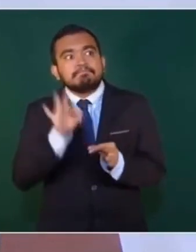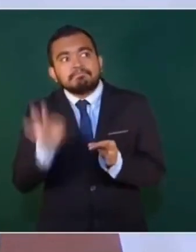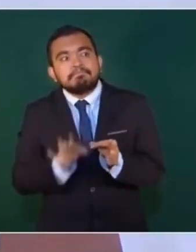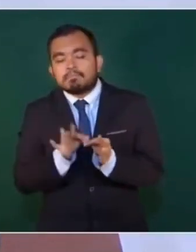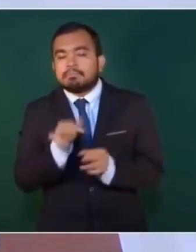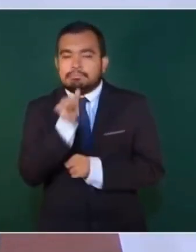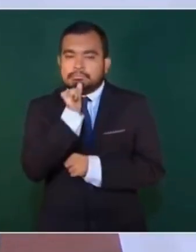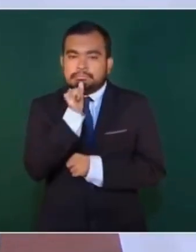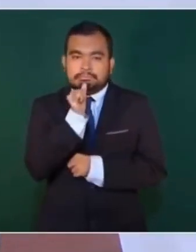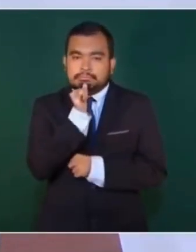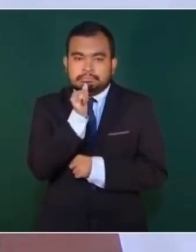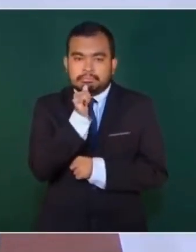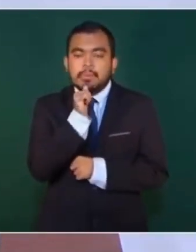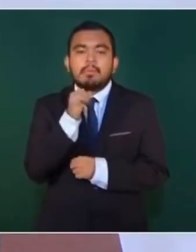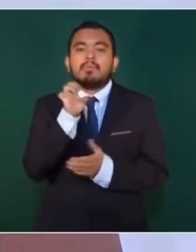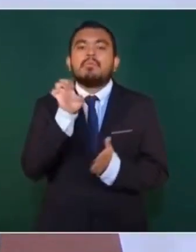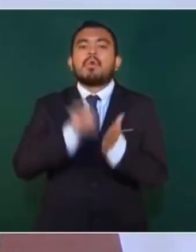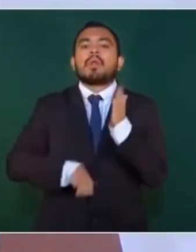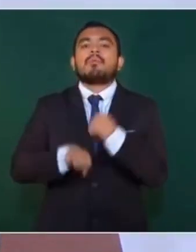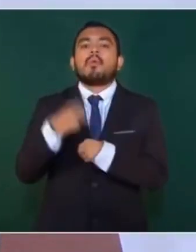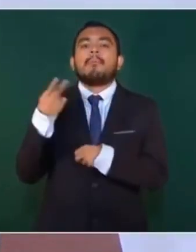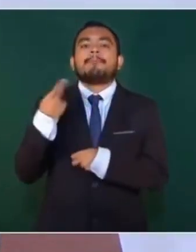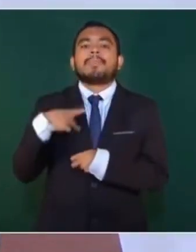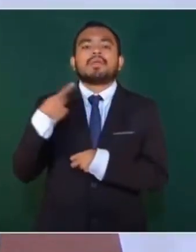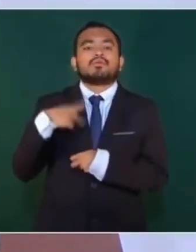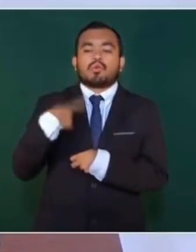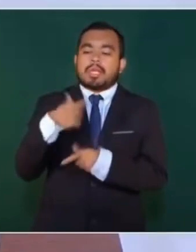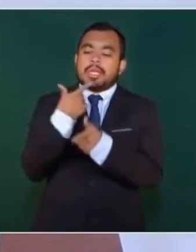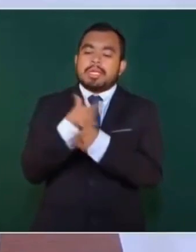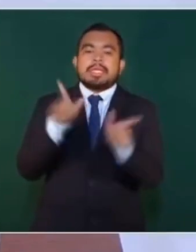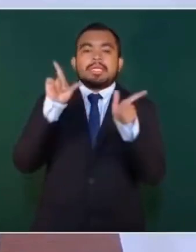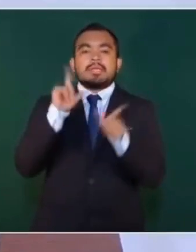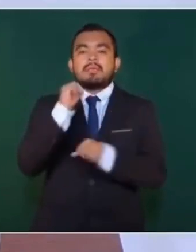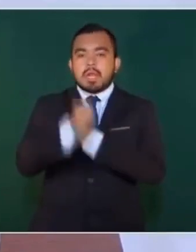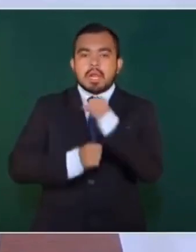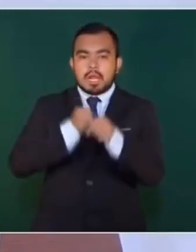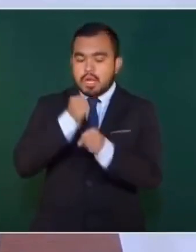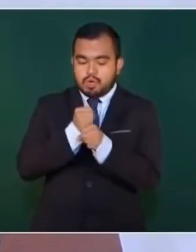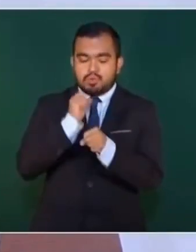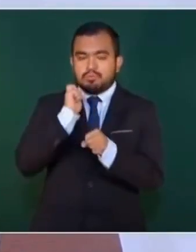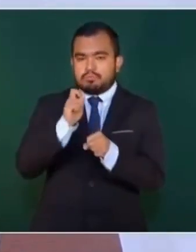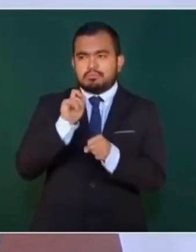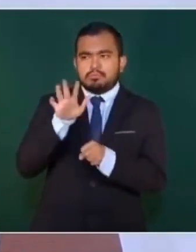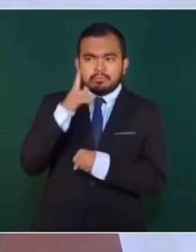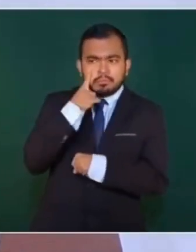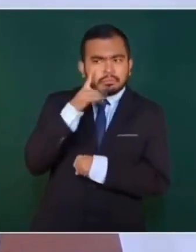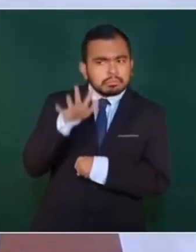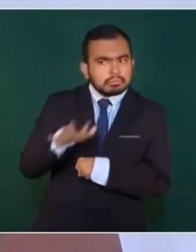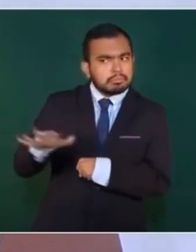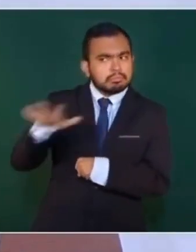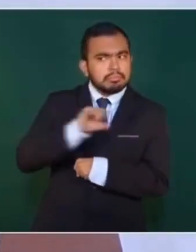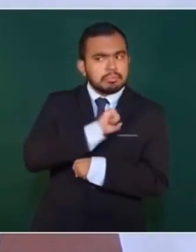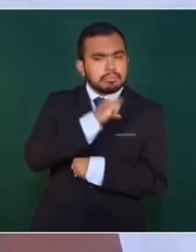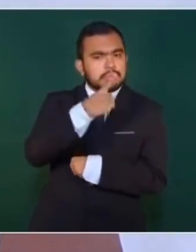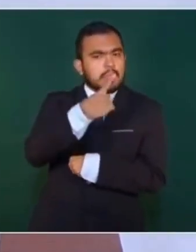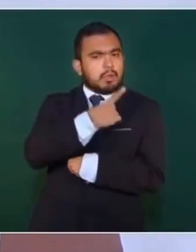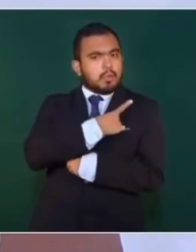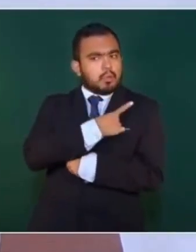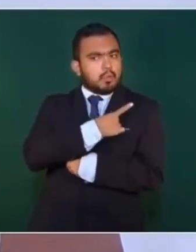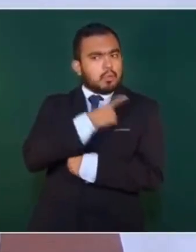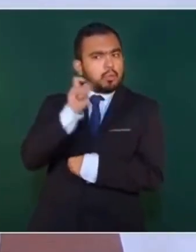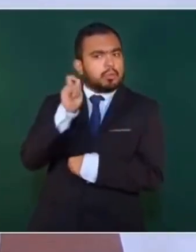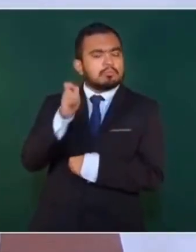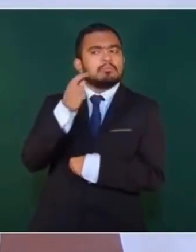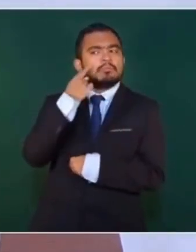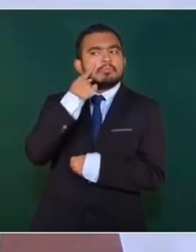generalizada. Es decir, personas de cualquier edad o personas que son en general saludables y que no tienen estos problemas de